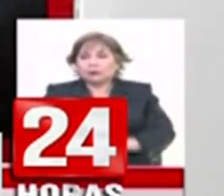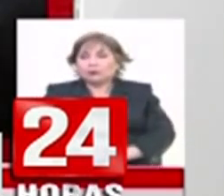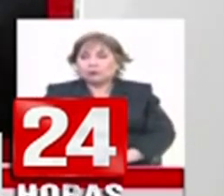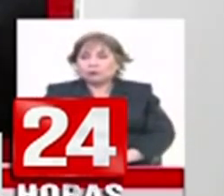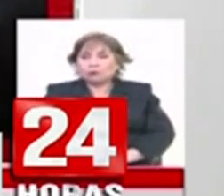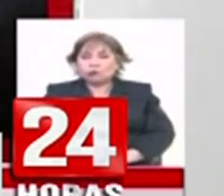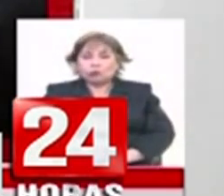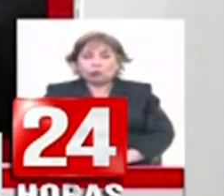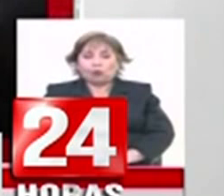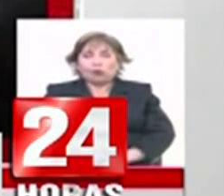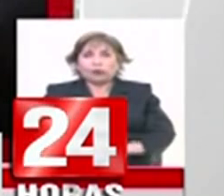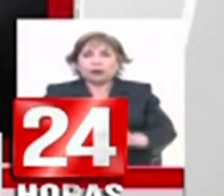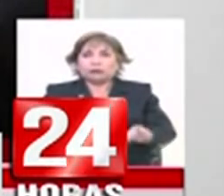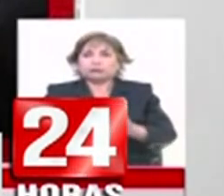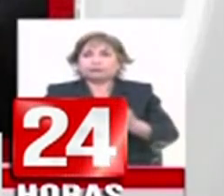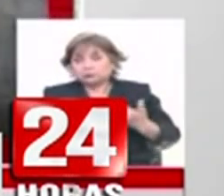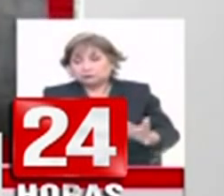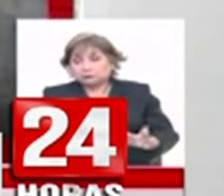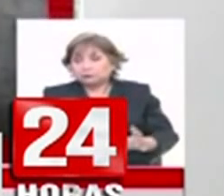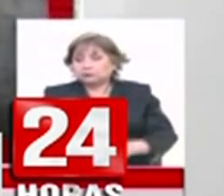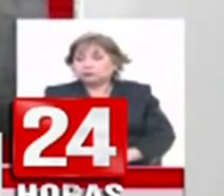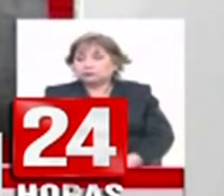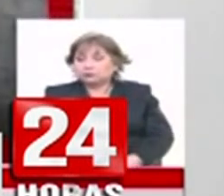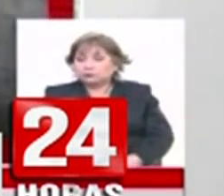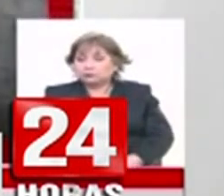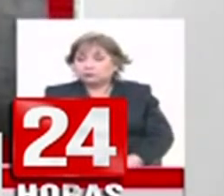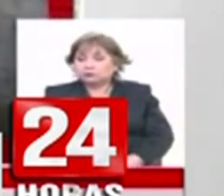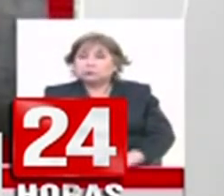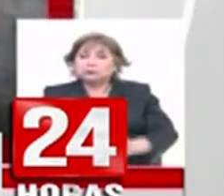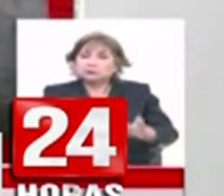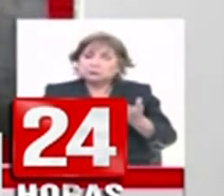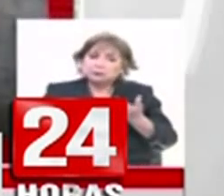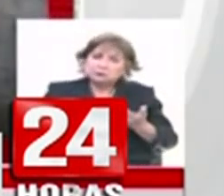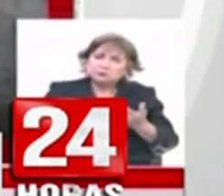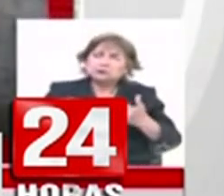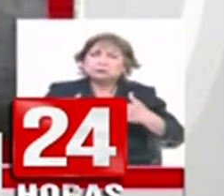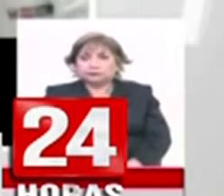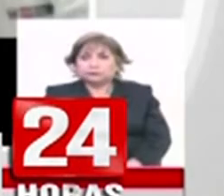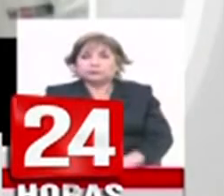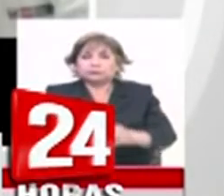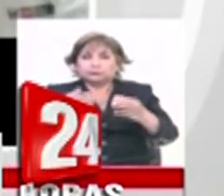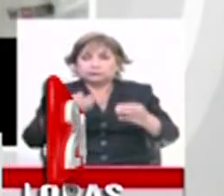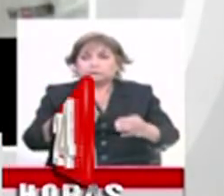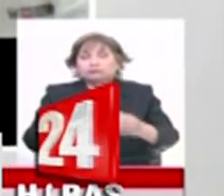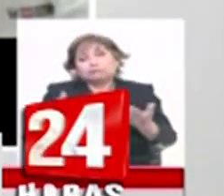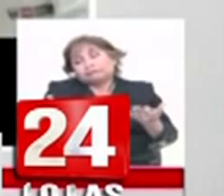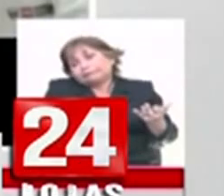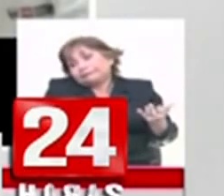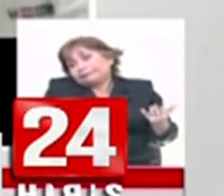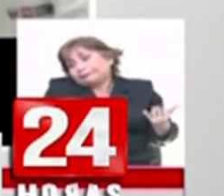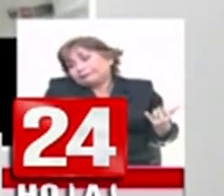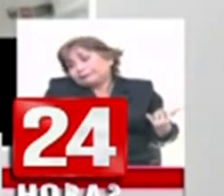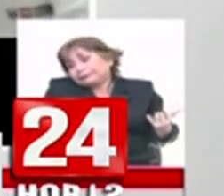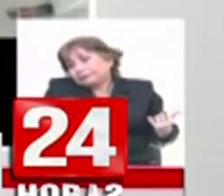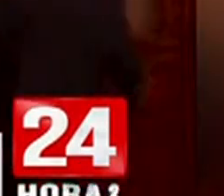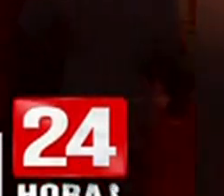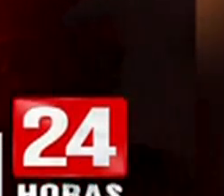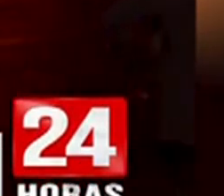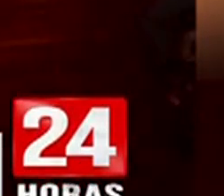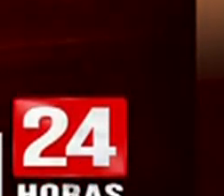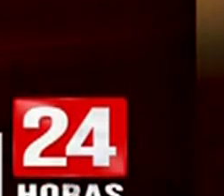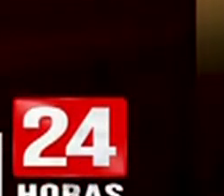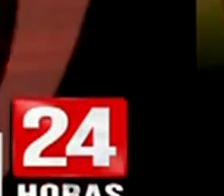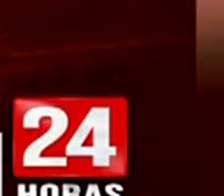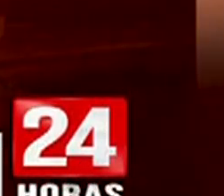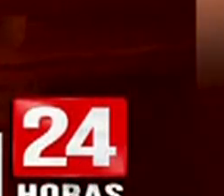que podría ser ya una probable interpelación. Ante la insistencia de los parlamentarios, el ministro de Energía y Minas indicó que la